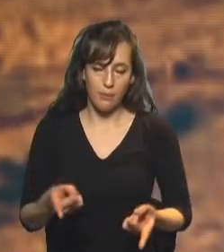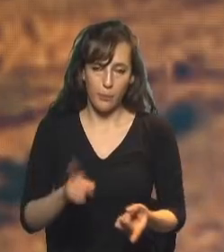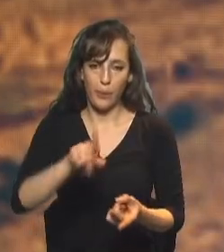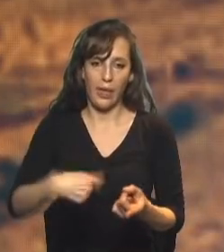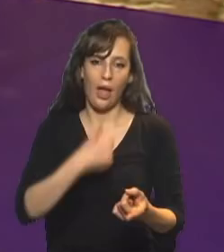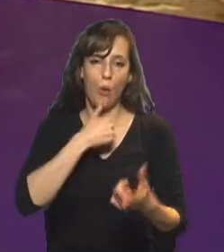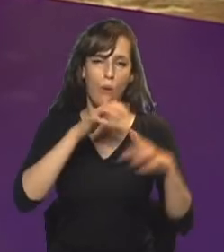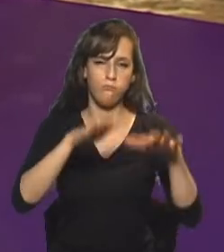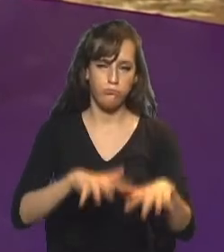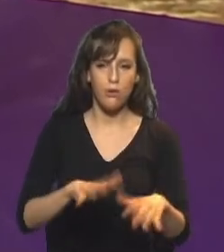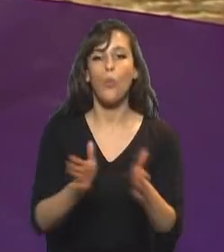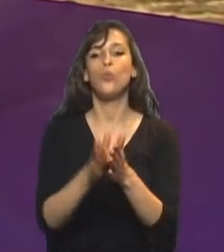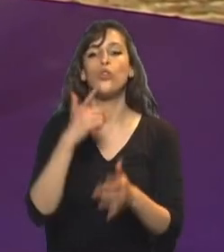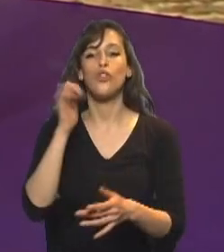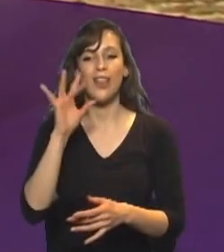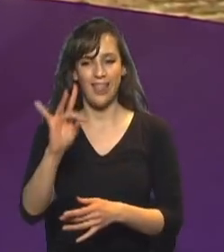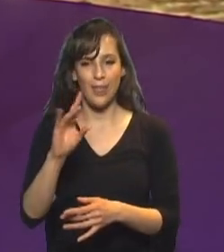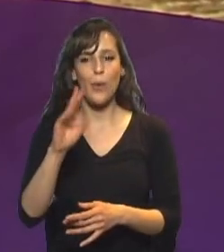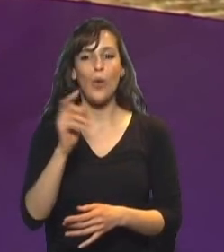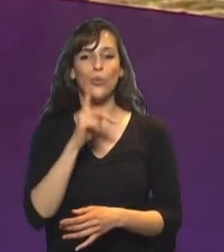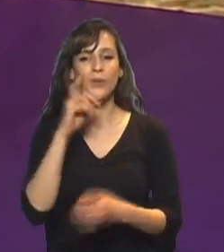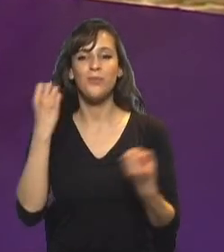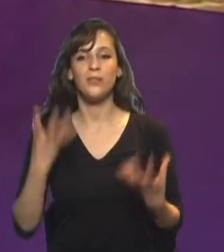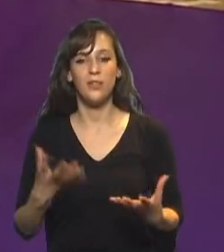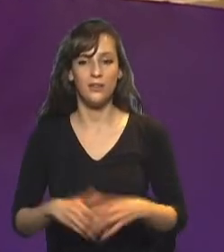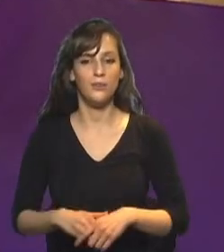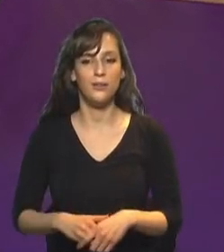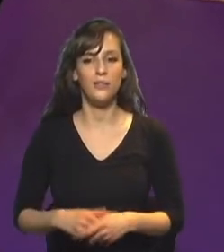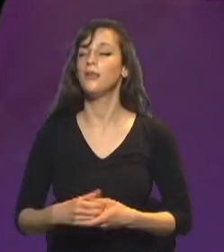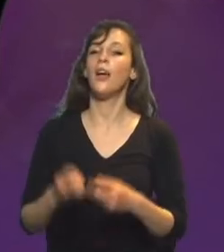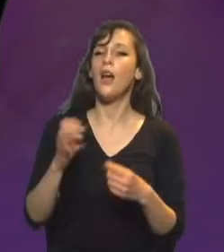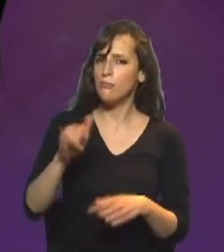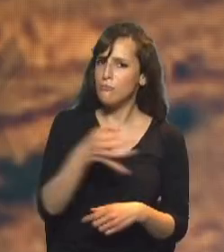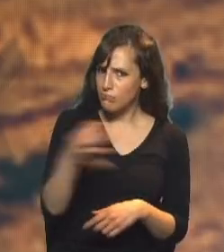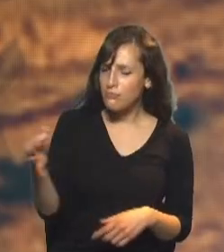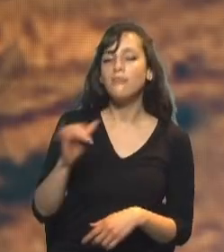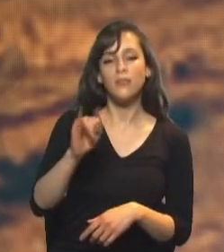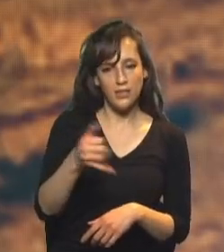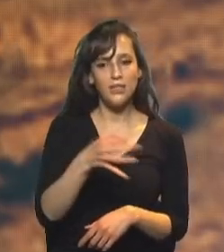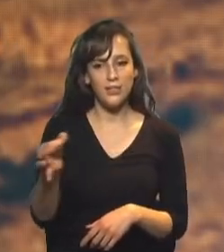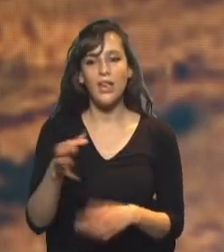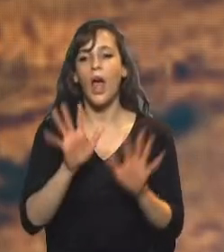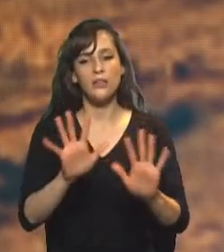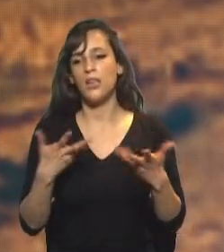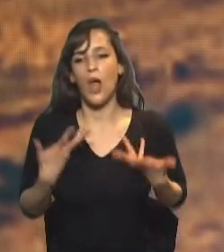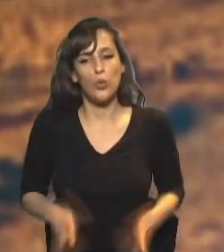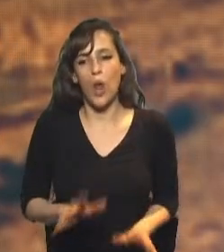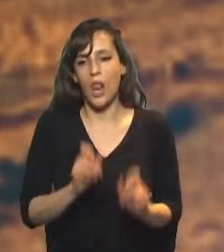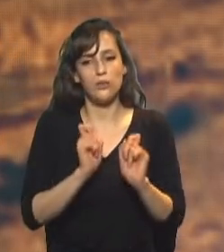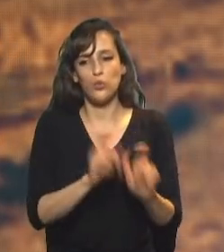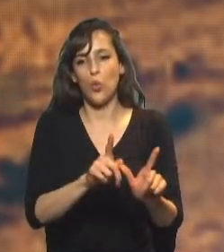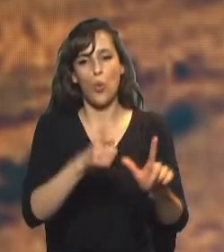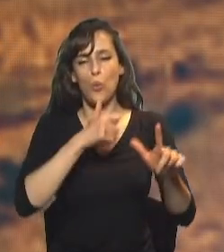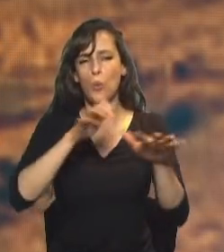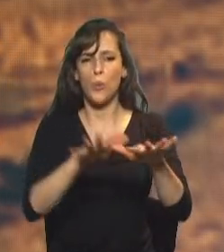Estamos con Soledad Barruti. ¿Cómo estás, Sole? Hola, Vero, ¿cómo Bien, estás? es Gracias. así. Hay una Es parte así. que tiene que ver con la naturaleza, tiene que ocurrir,